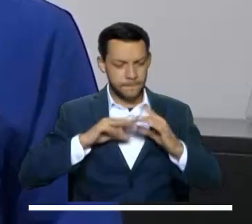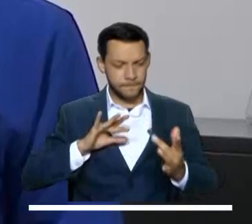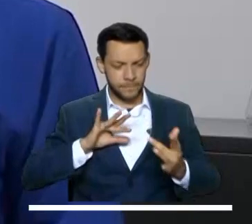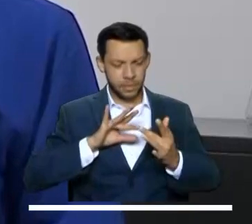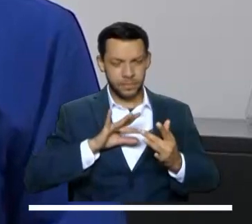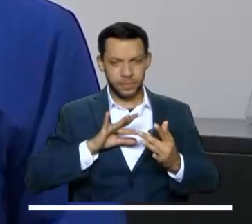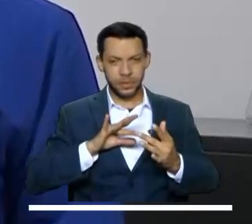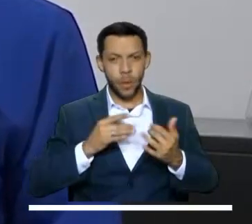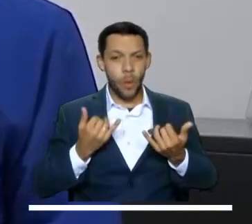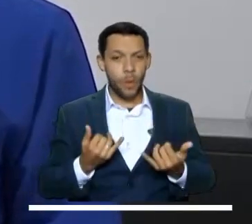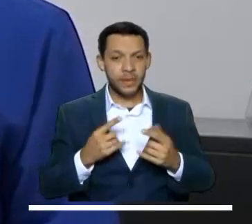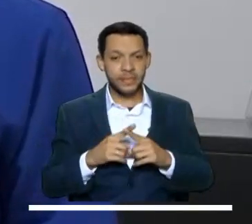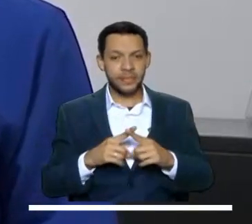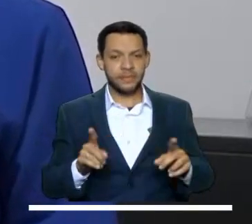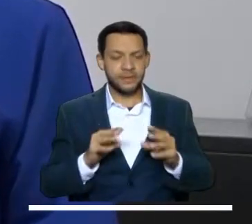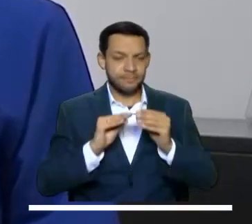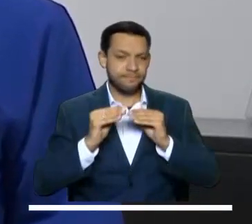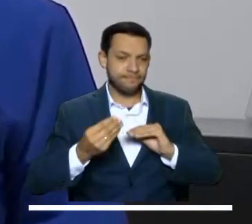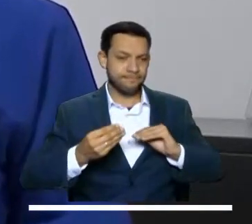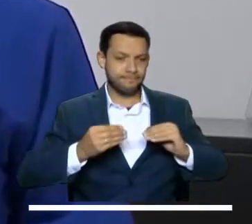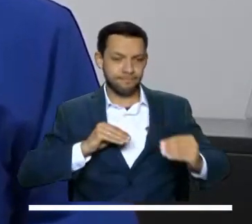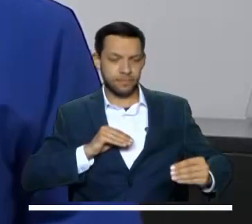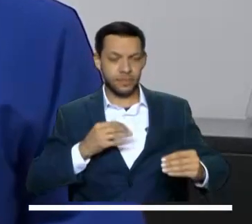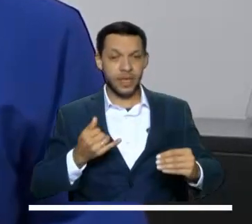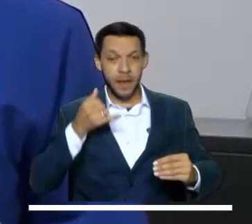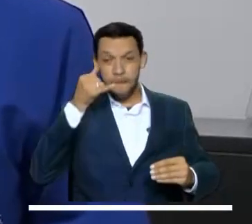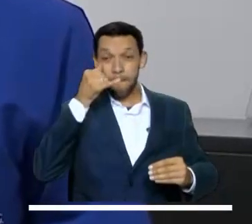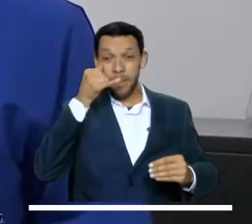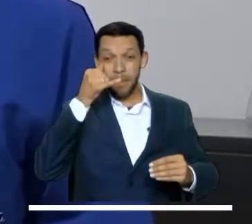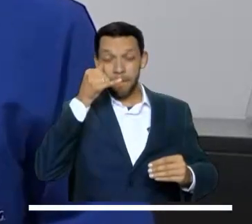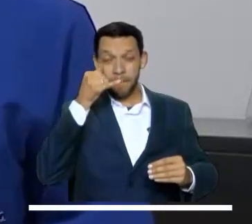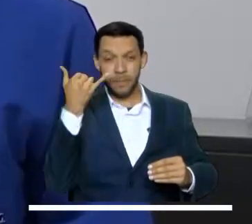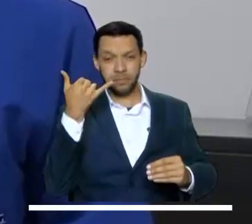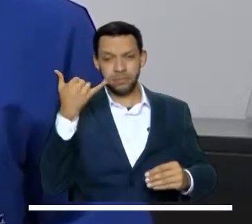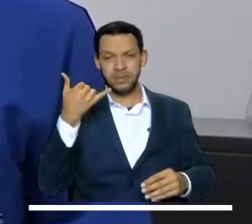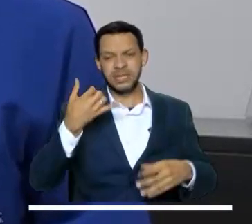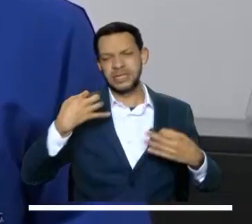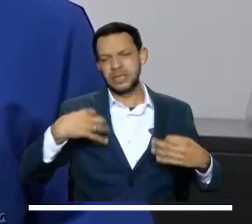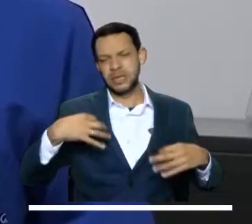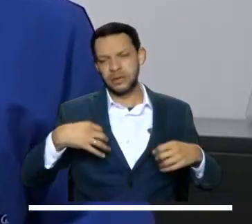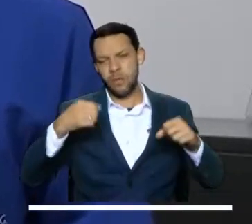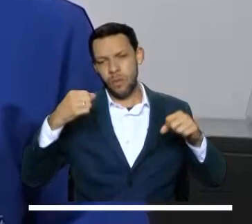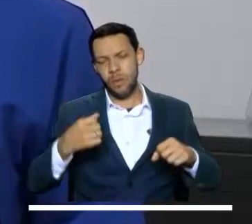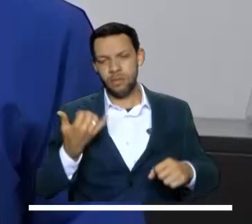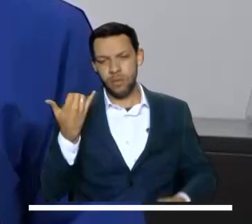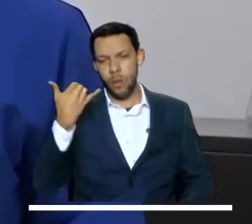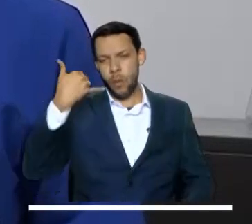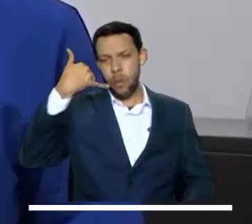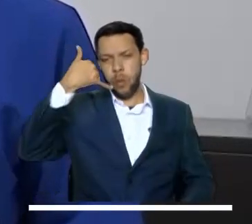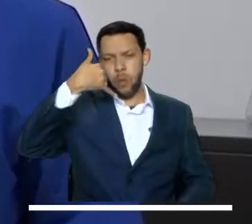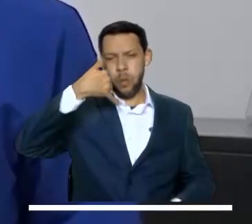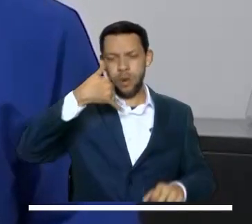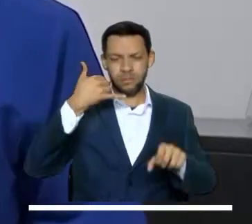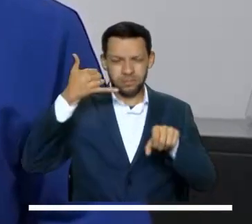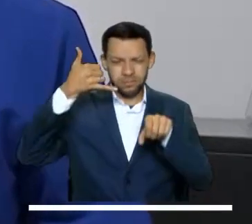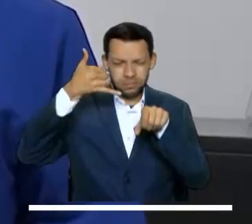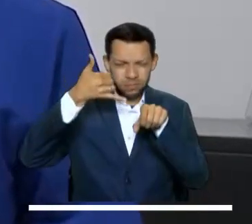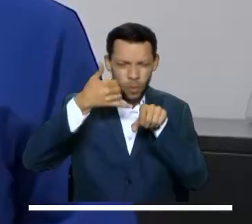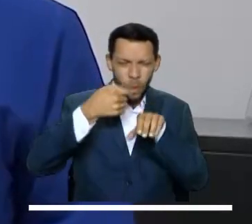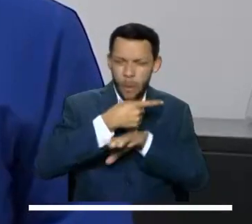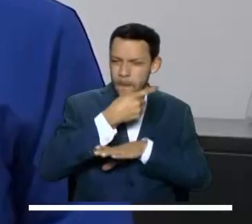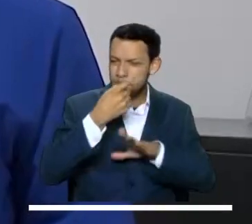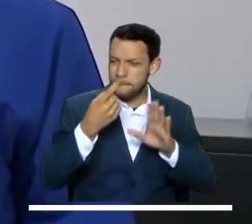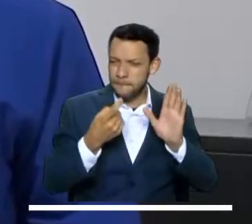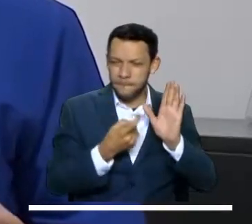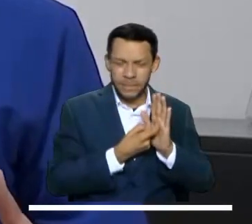los rectoscopios y los colonoscopios son flexibles, permiten abarcar todo el intestino grueso, entrar a la última porción del intestino delgado y evaluar también